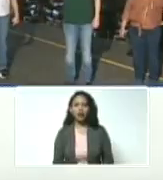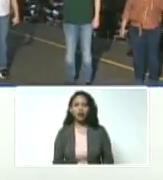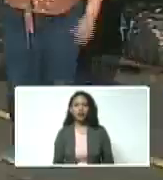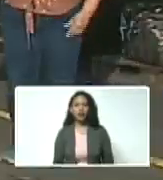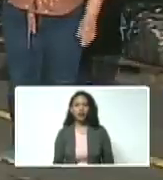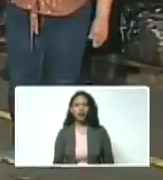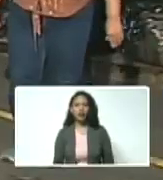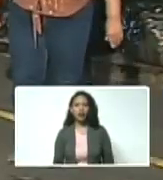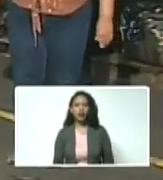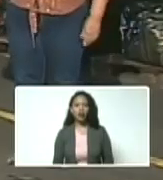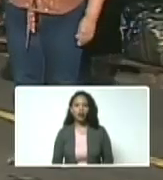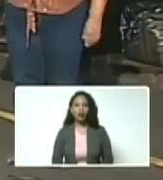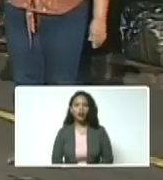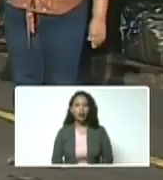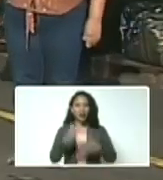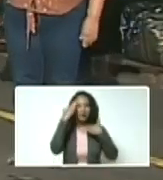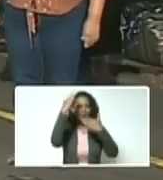Saludos, presidente.